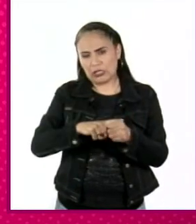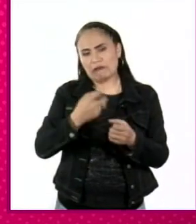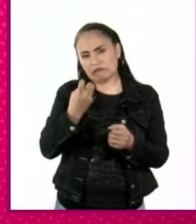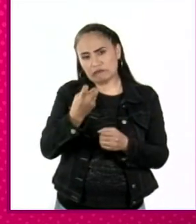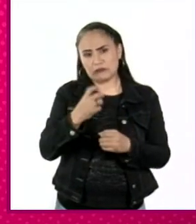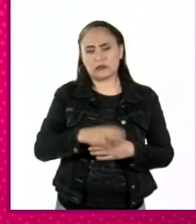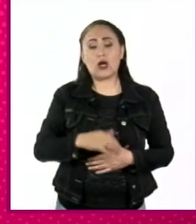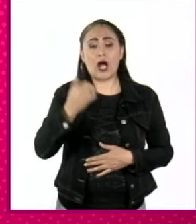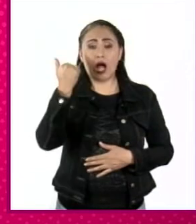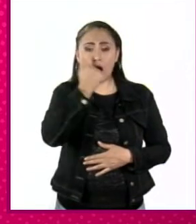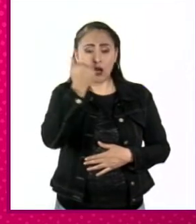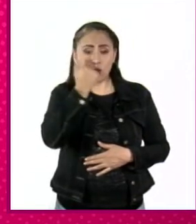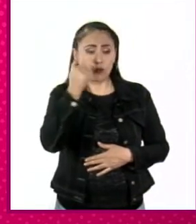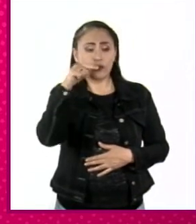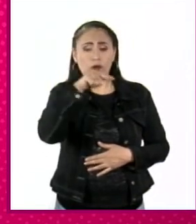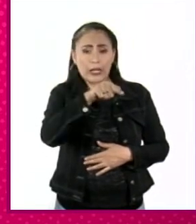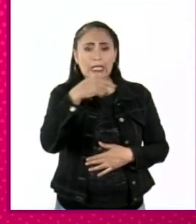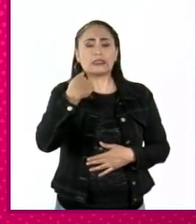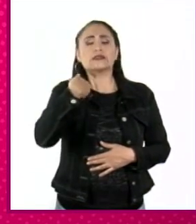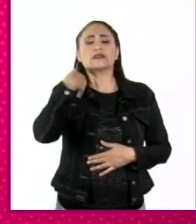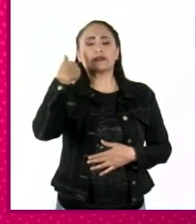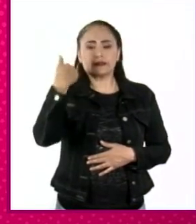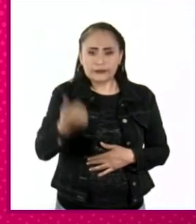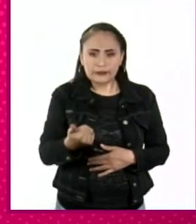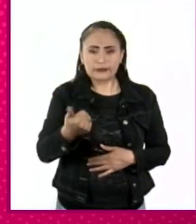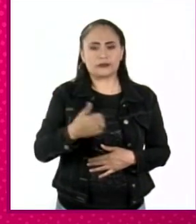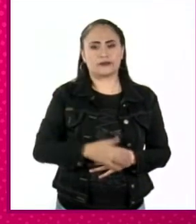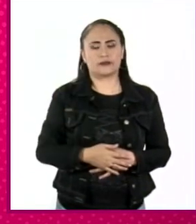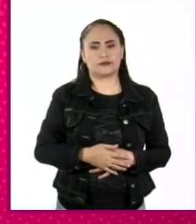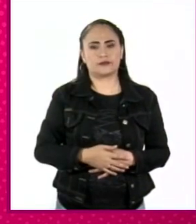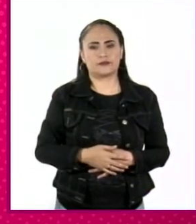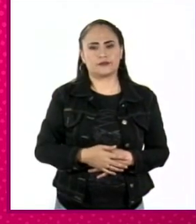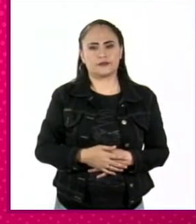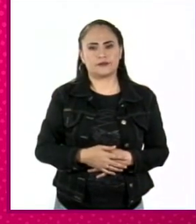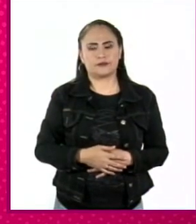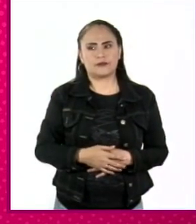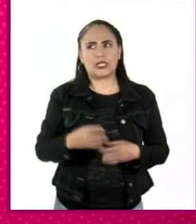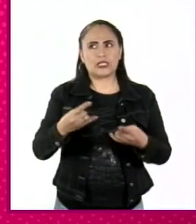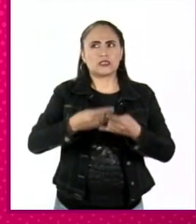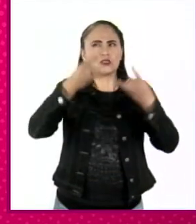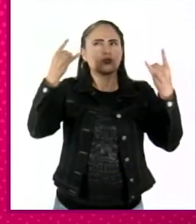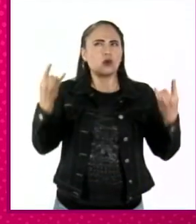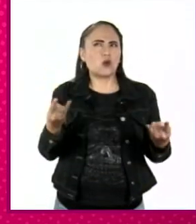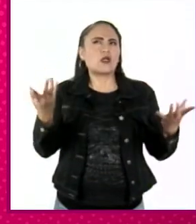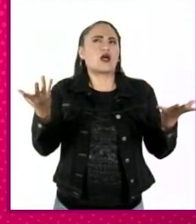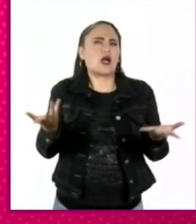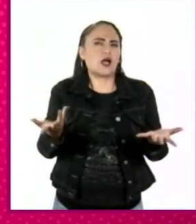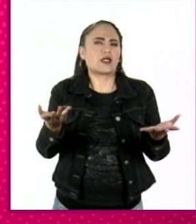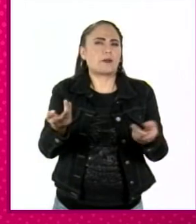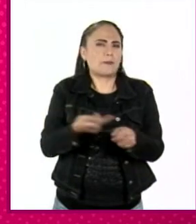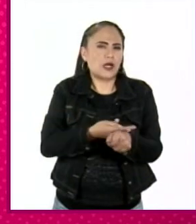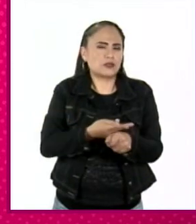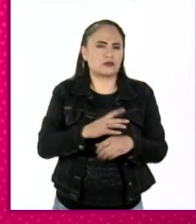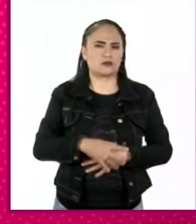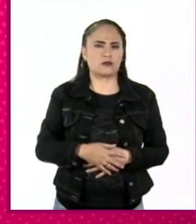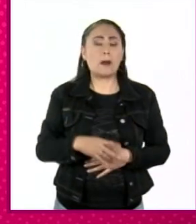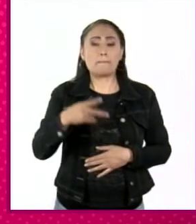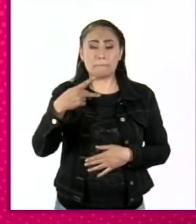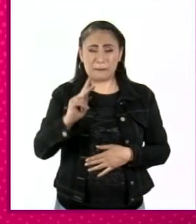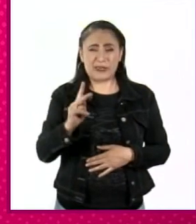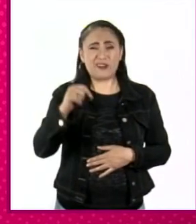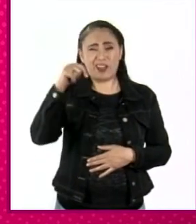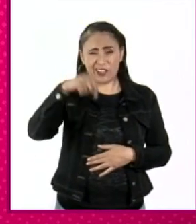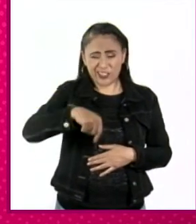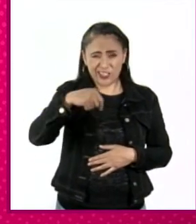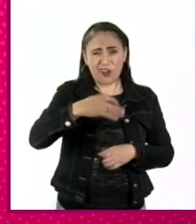para que el alumno pueda entender cuál es el quehacer histórico. Sin embargo, el gran reto de nuestro sistema educativo